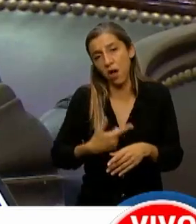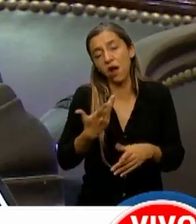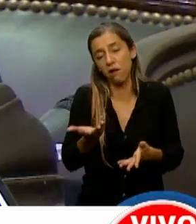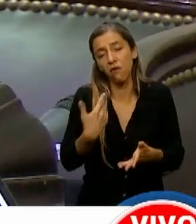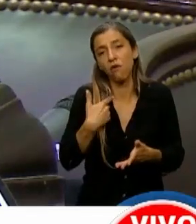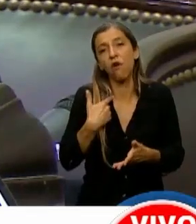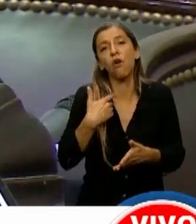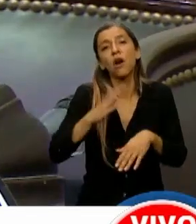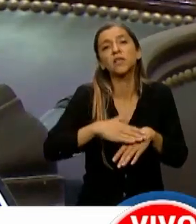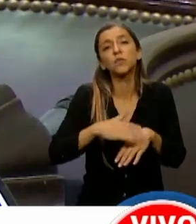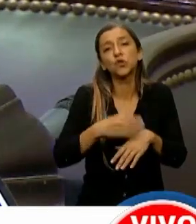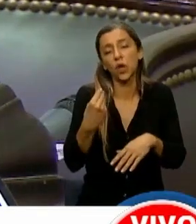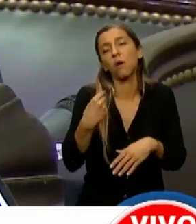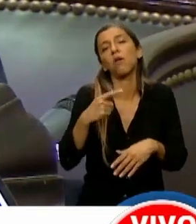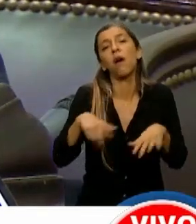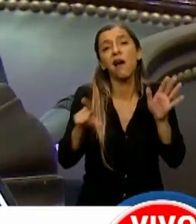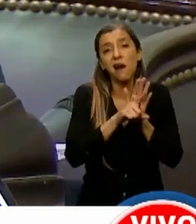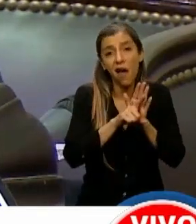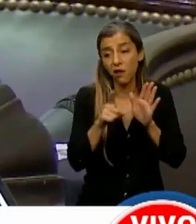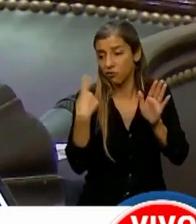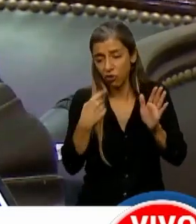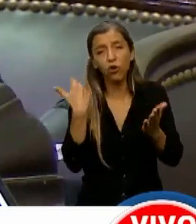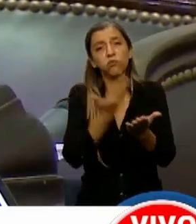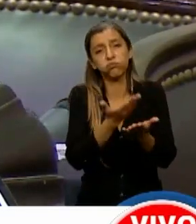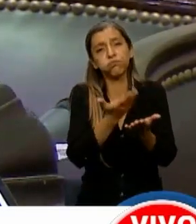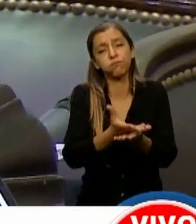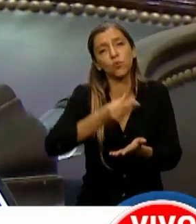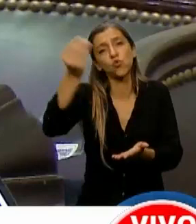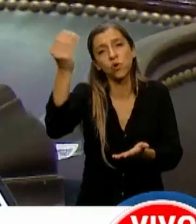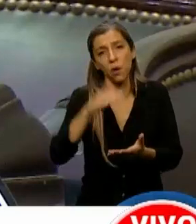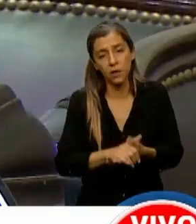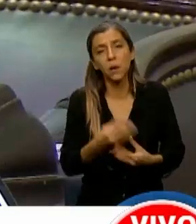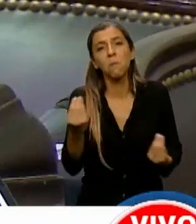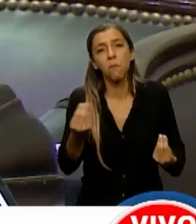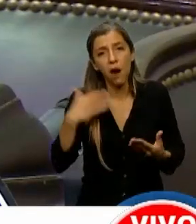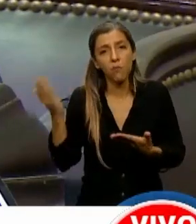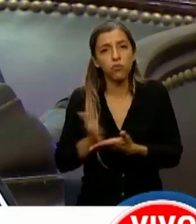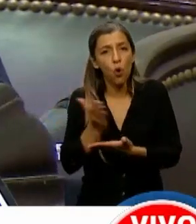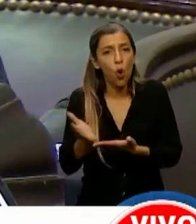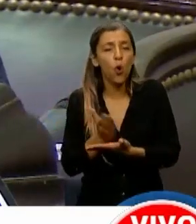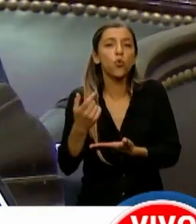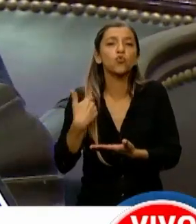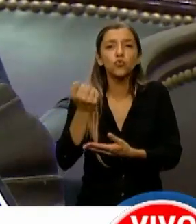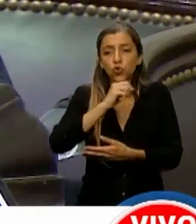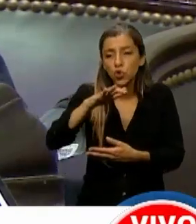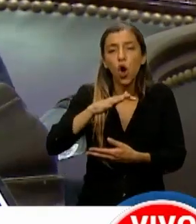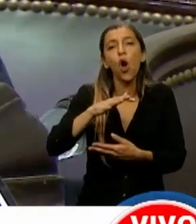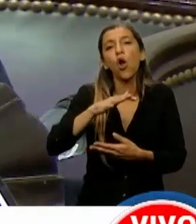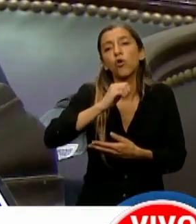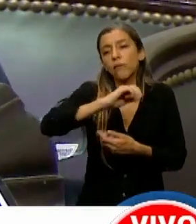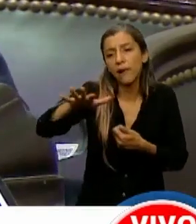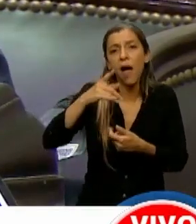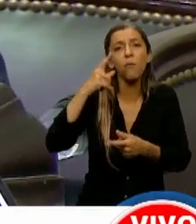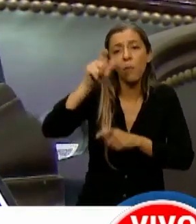una ley que ya hemos presentado varias veces para que nuestro productor agrario, nuestro pequeño campesino que también sufre